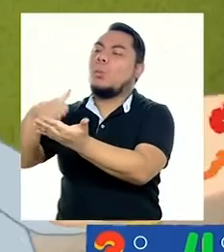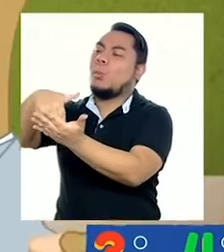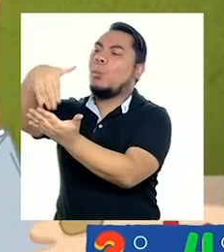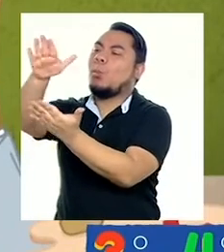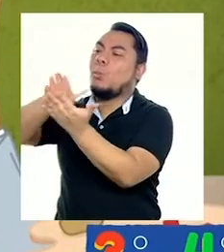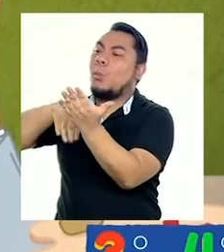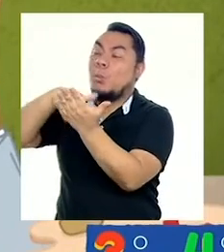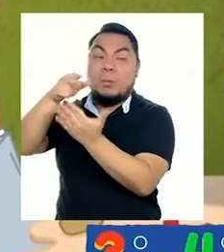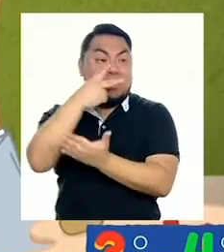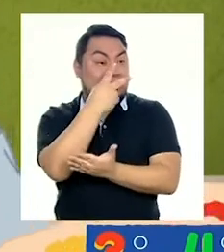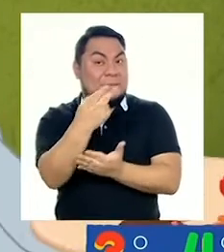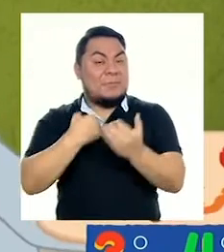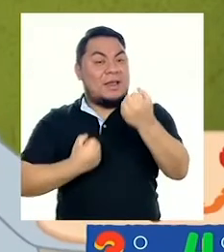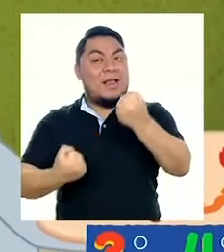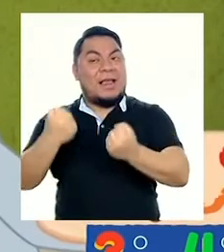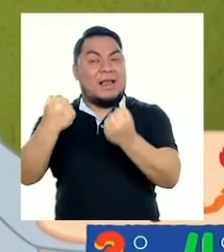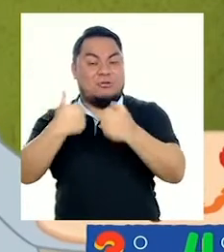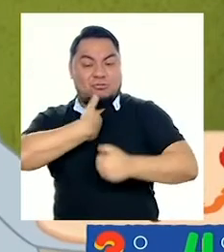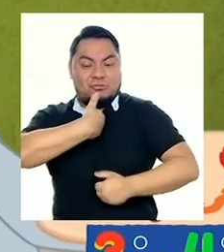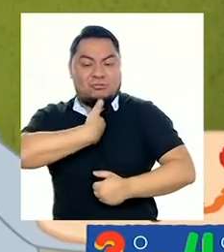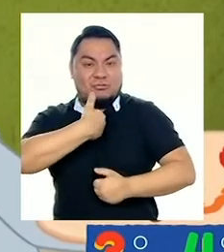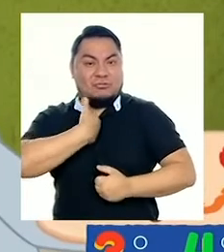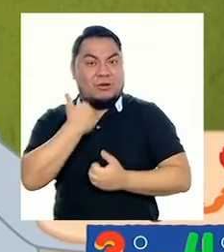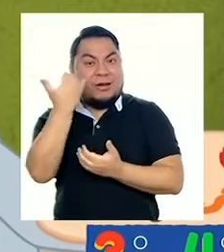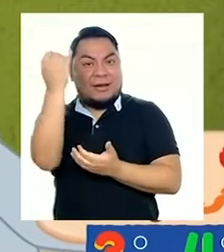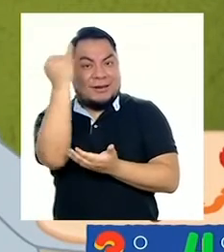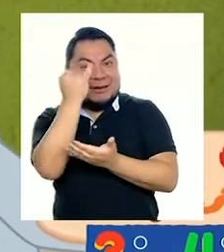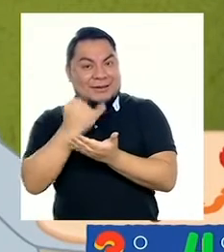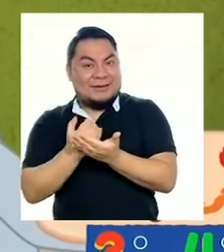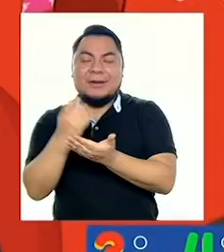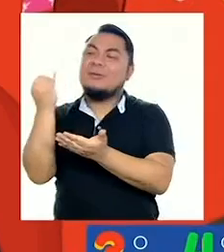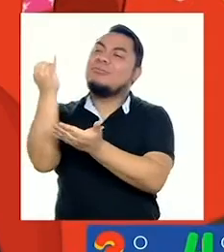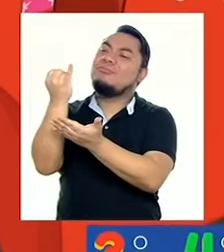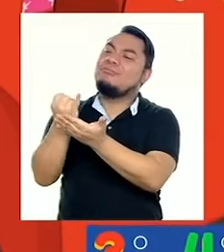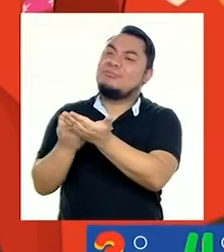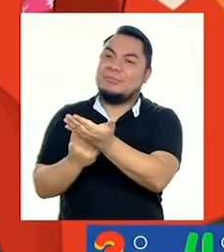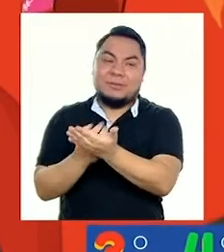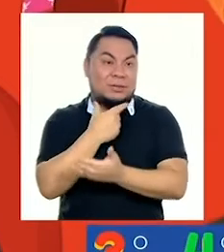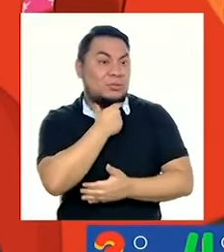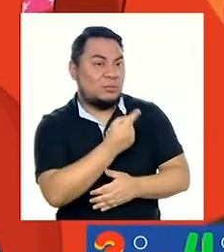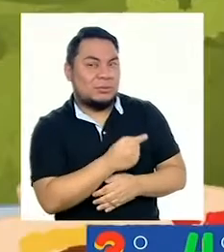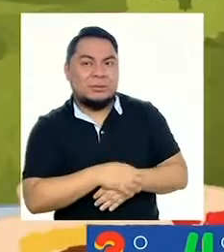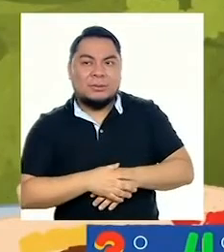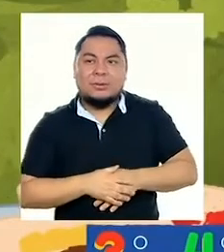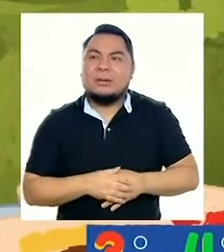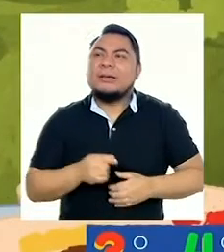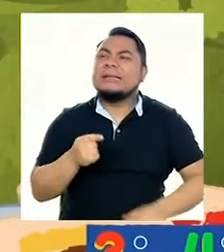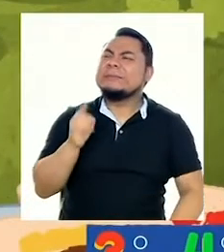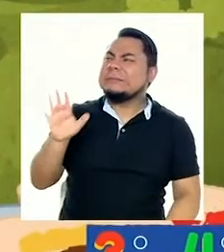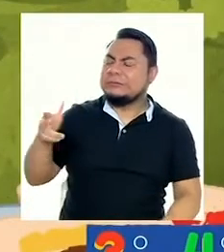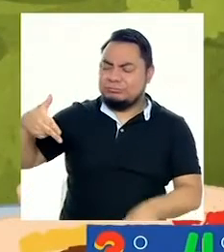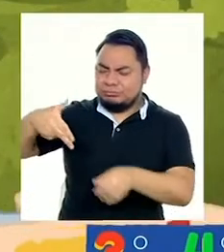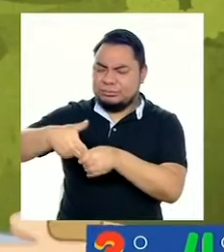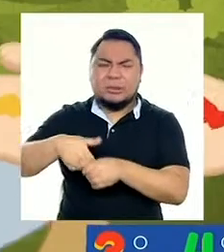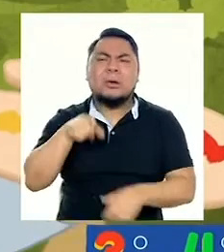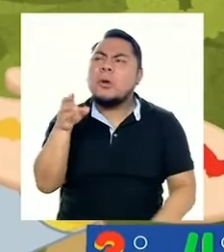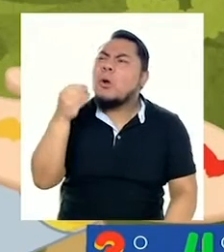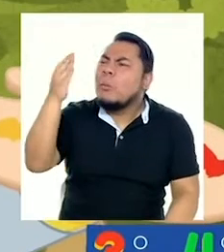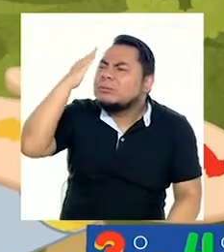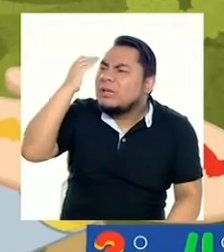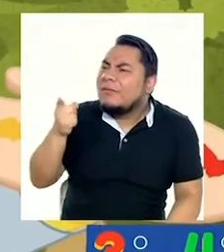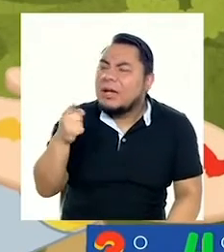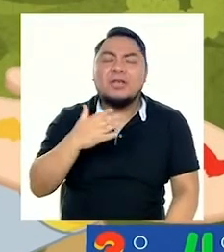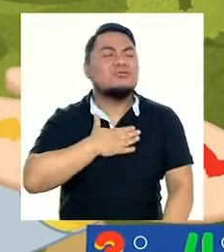¿Te gusta mi autorretrato? Autorretrato. ¿Cómo aprendiste a pintar? Aprendí solo.